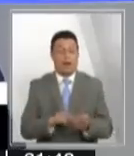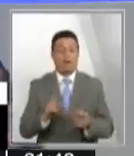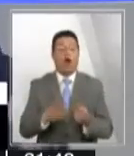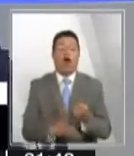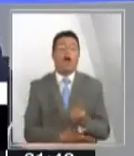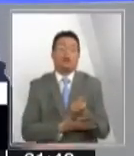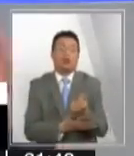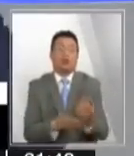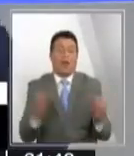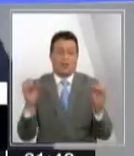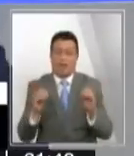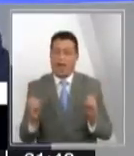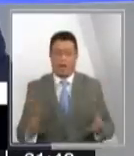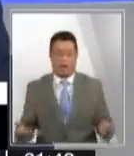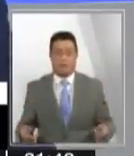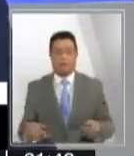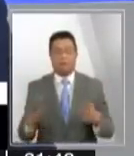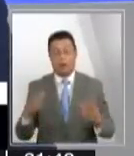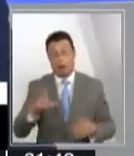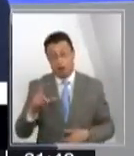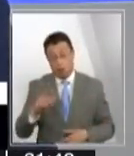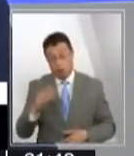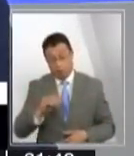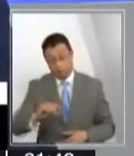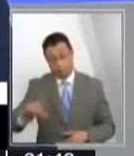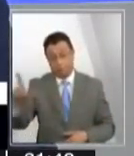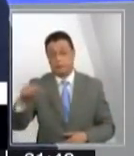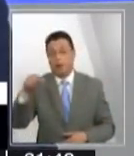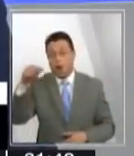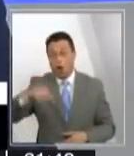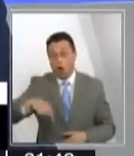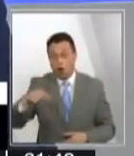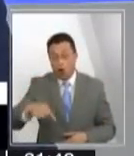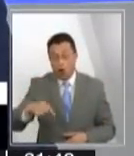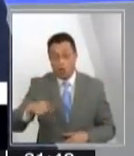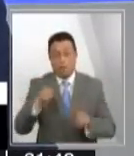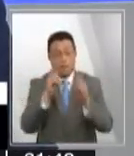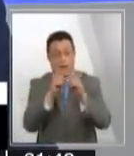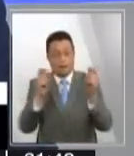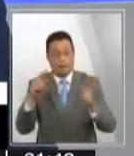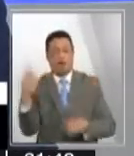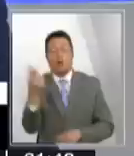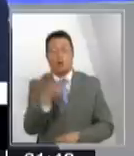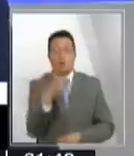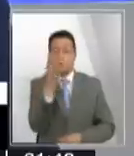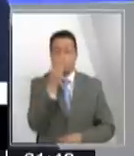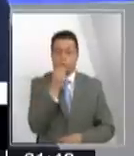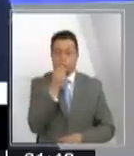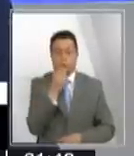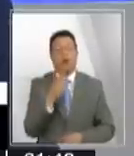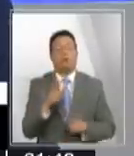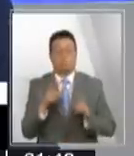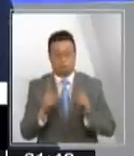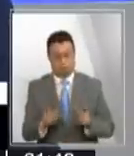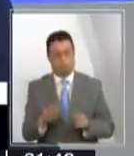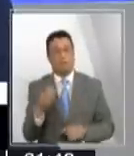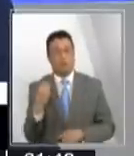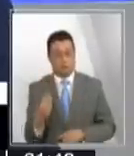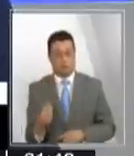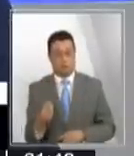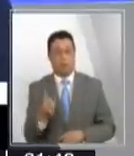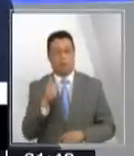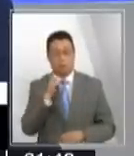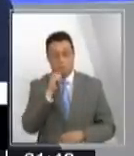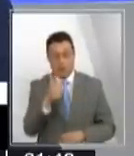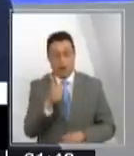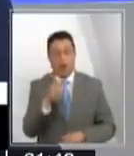Entonces, a partir del lunes, hoy día los candidatos están callados, como corresponde. Mañana